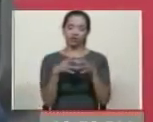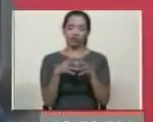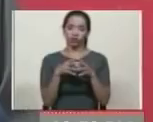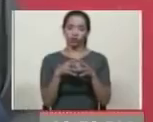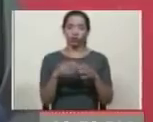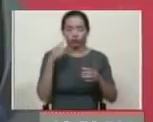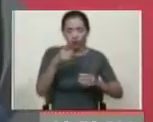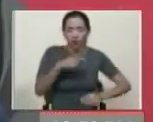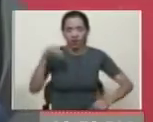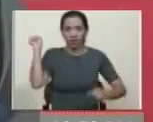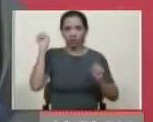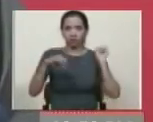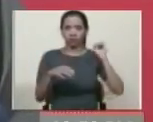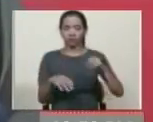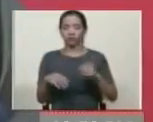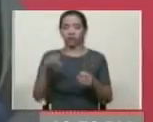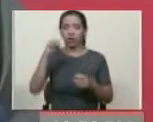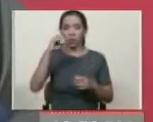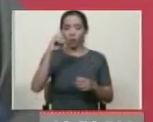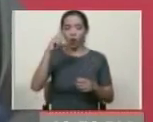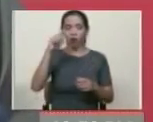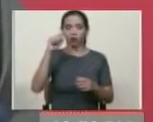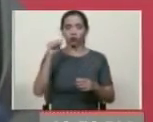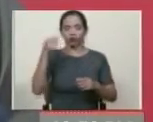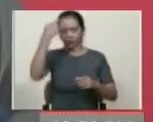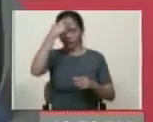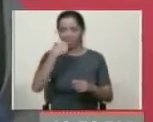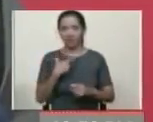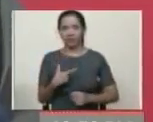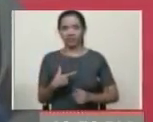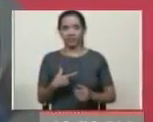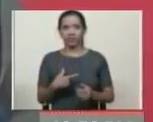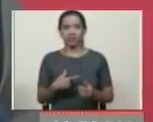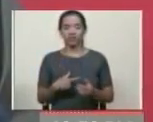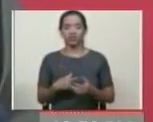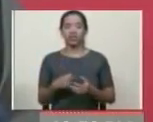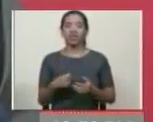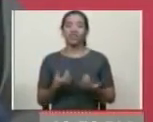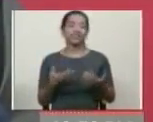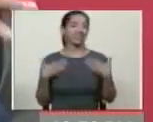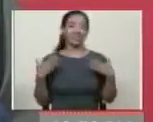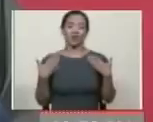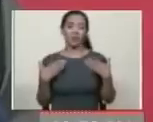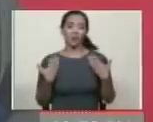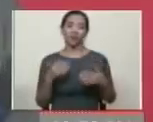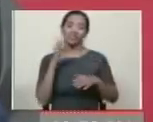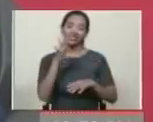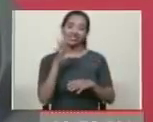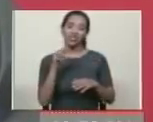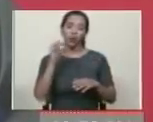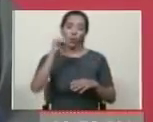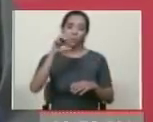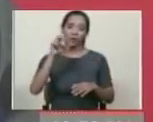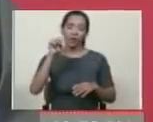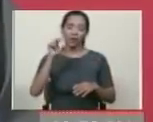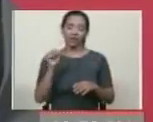ves los perfiles de la gente de humor, 5 memes y 3 son de